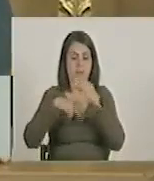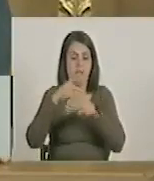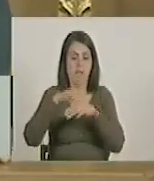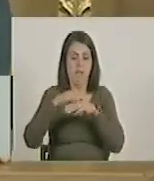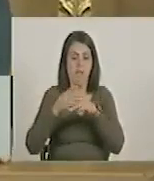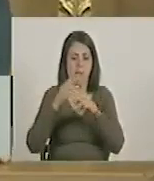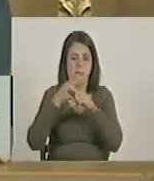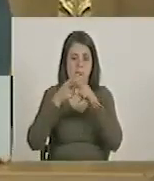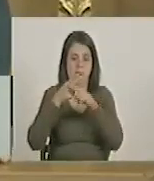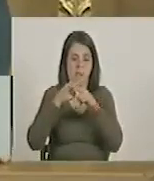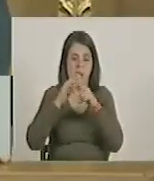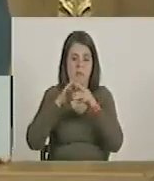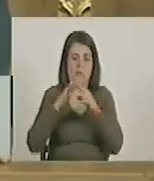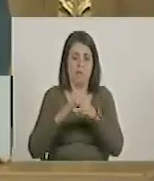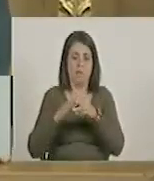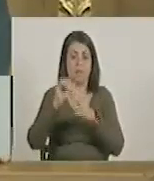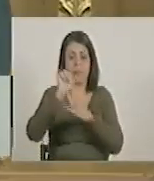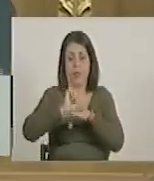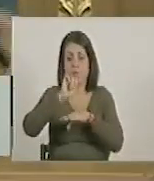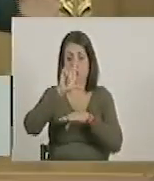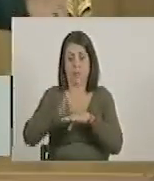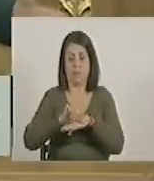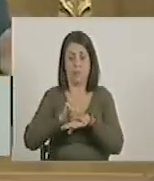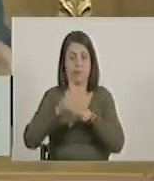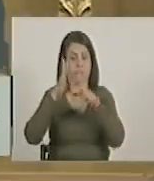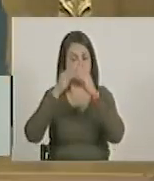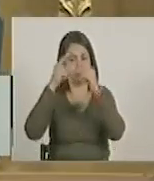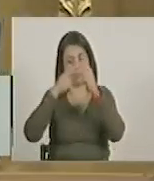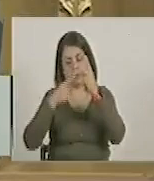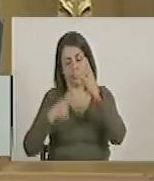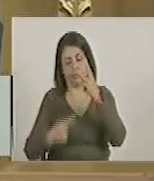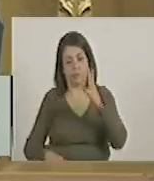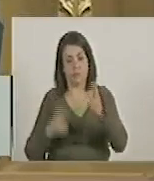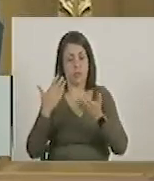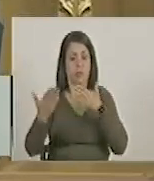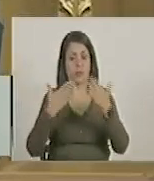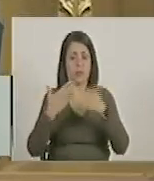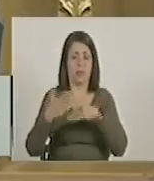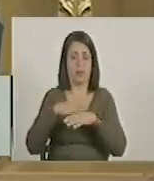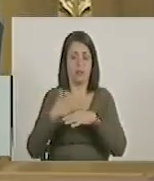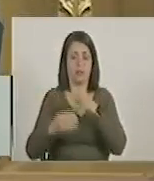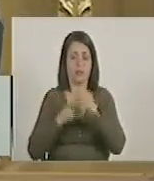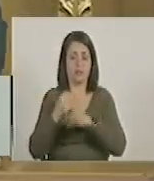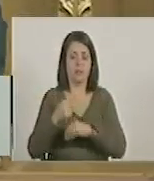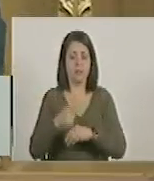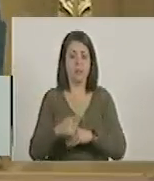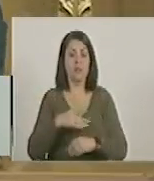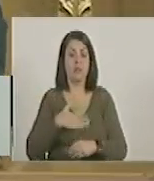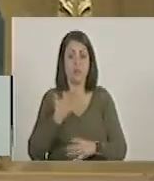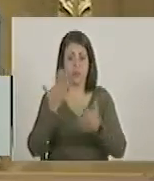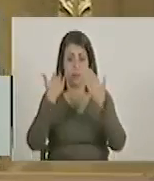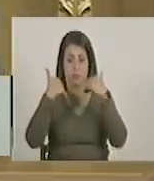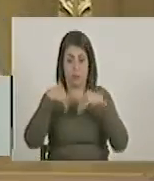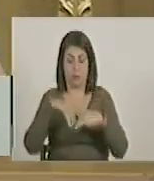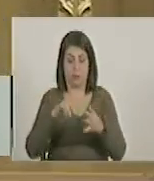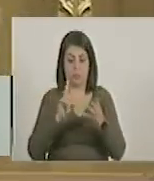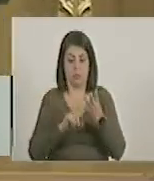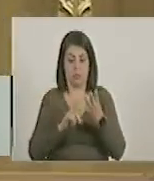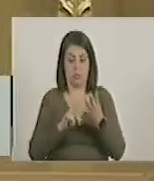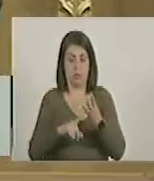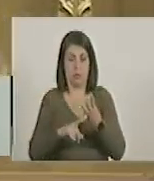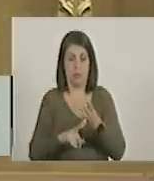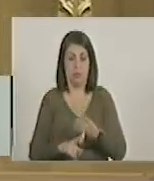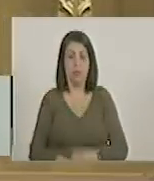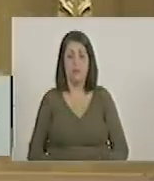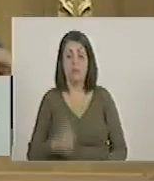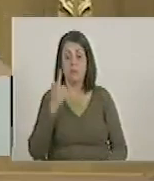del hierro, el del aluminio. Ahí hay ventajas comparativas tradicionales. Después tenemos otros sectores donde se